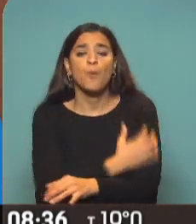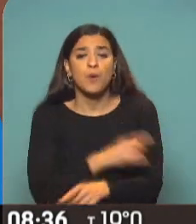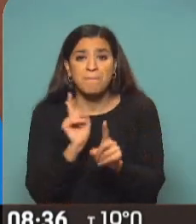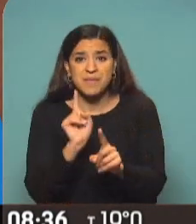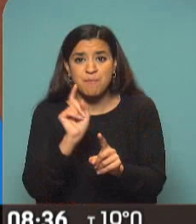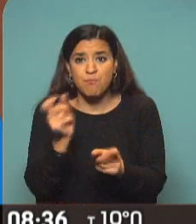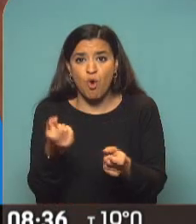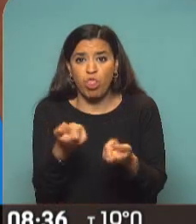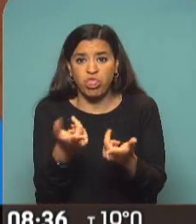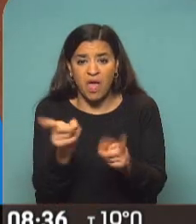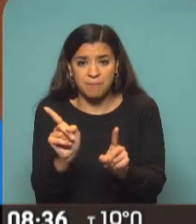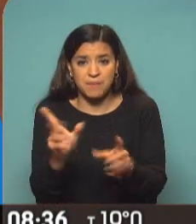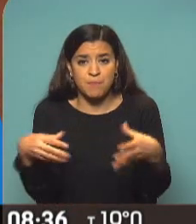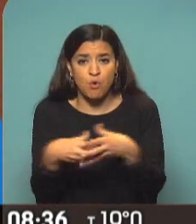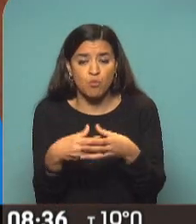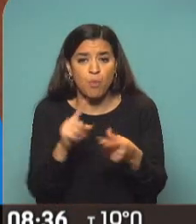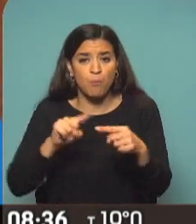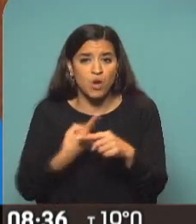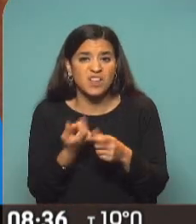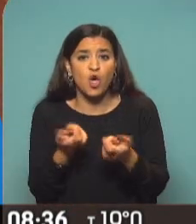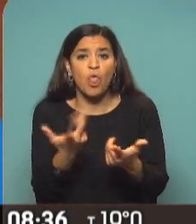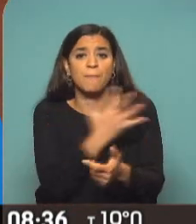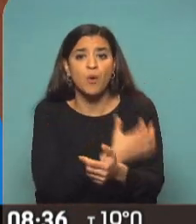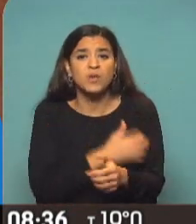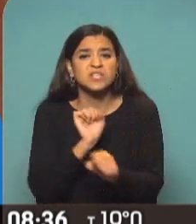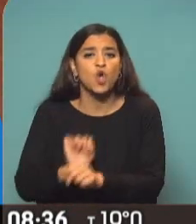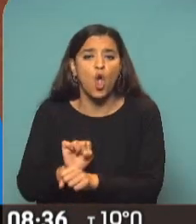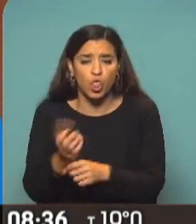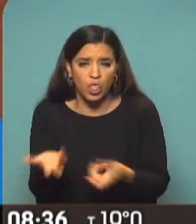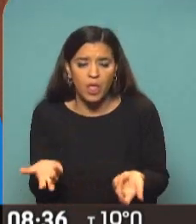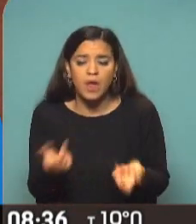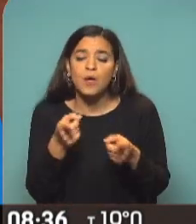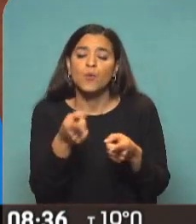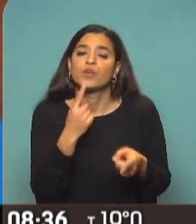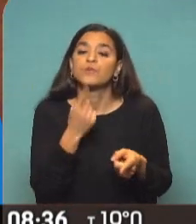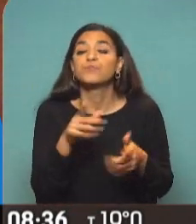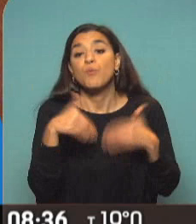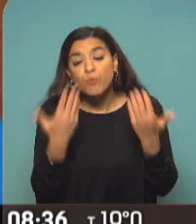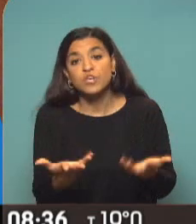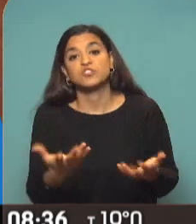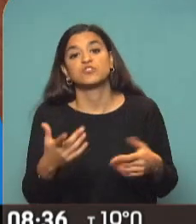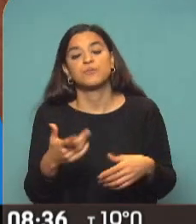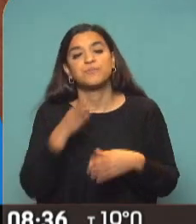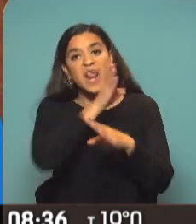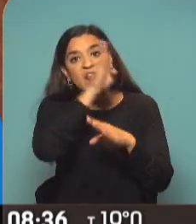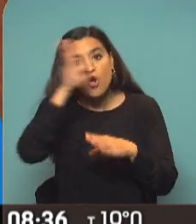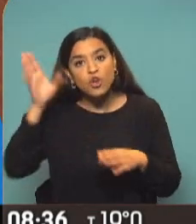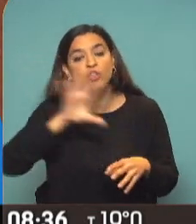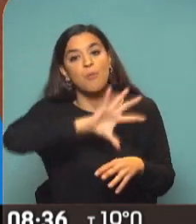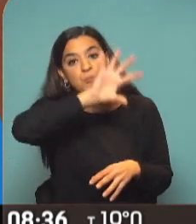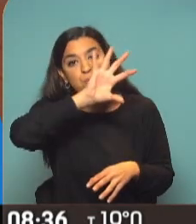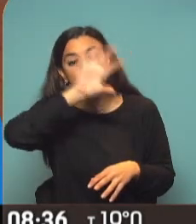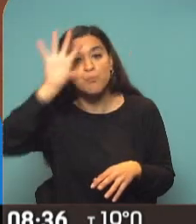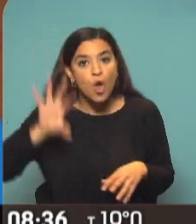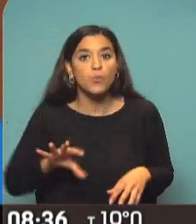mismos generaron. Así que eso es claramente volver al pasado y eso es lo que no queremos. Por eso es que estamos recorriendo la provincia y el